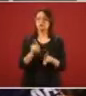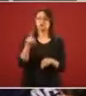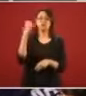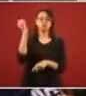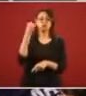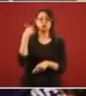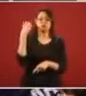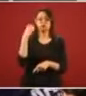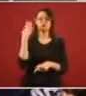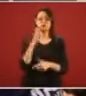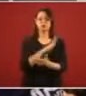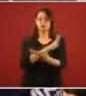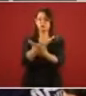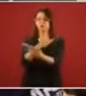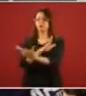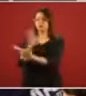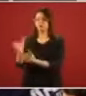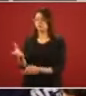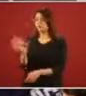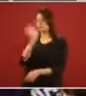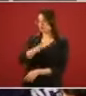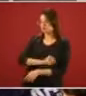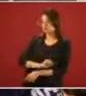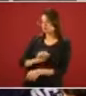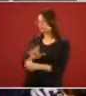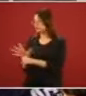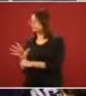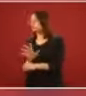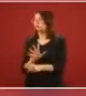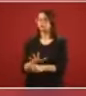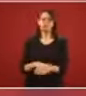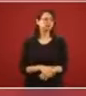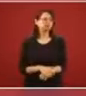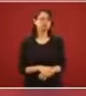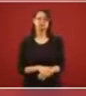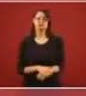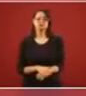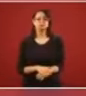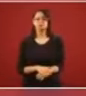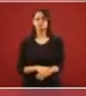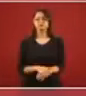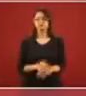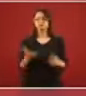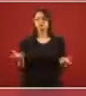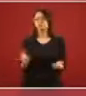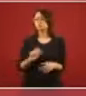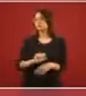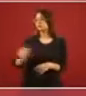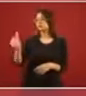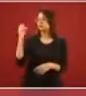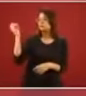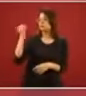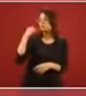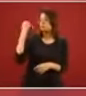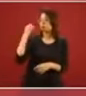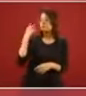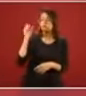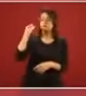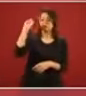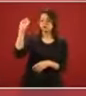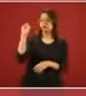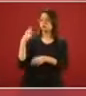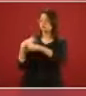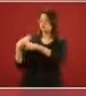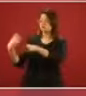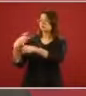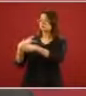¿No hay favoritos? No, y si me da tiempo voy a otros congresos